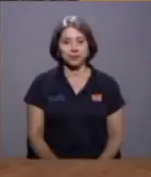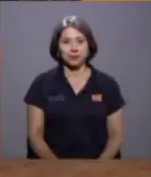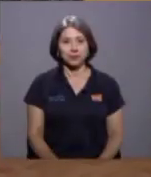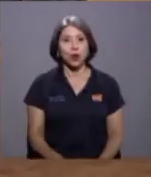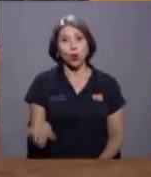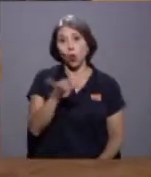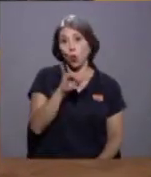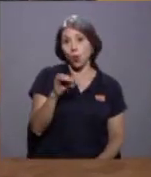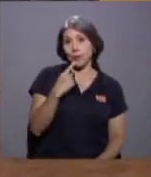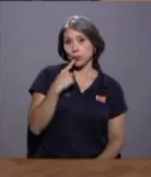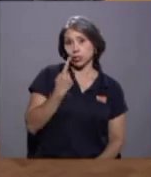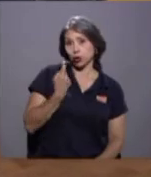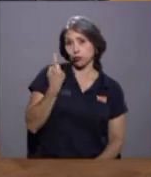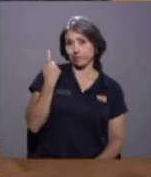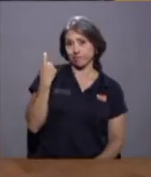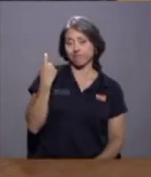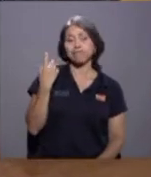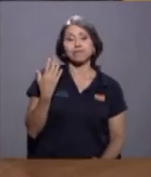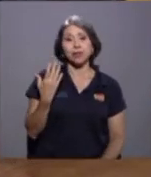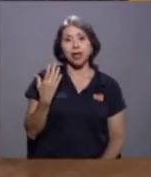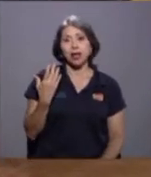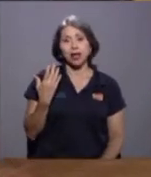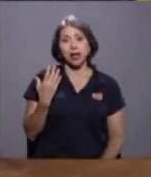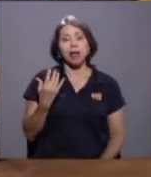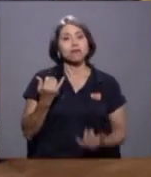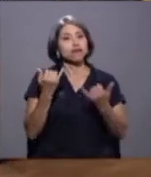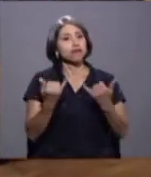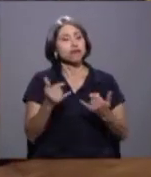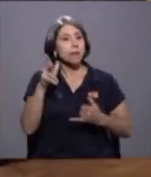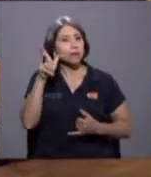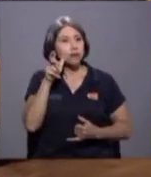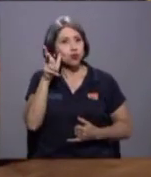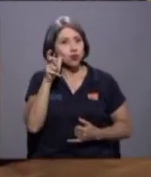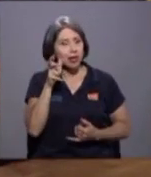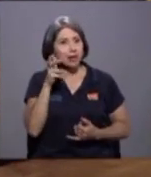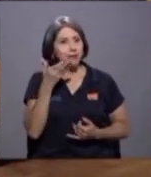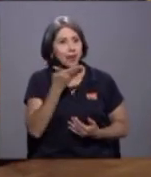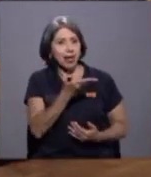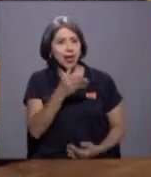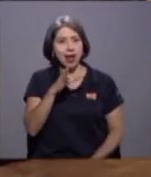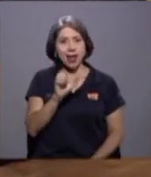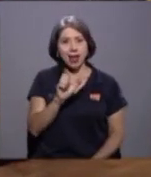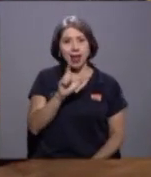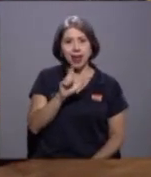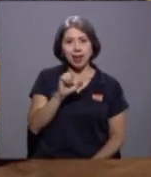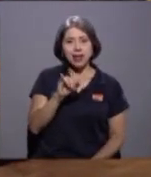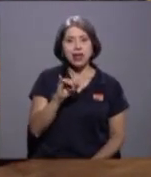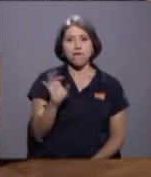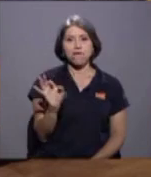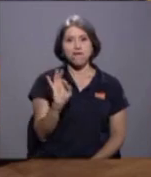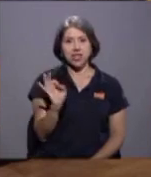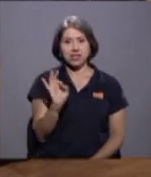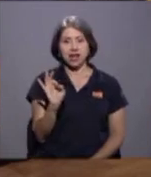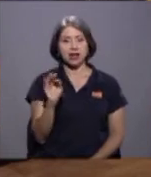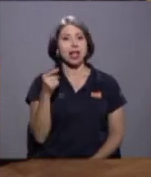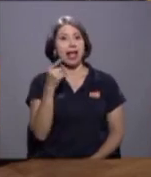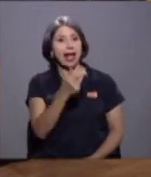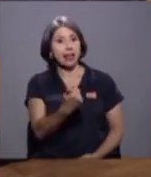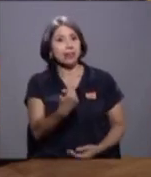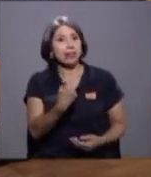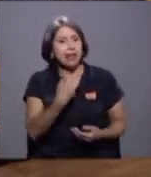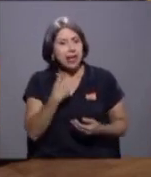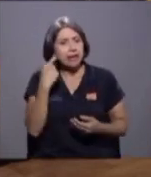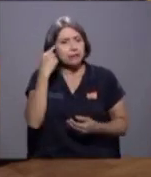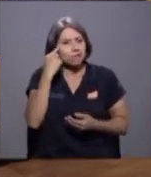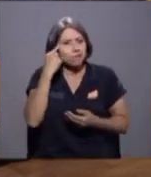Como lo habíamos anunciado, amigas y amigos, vamos a escuchar a don Eli Feinsack, quien tiene